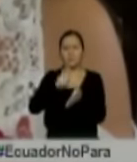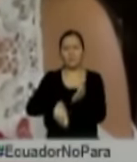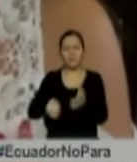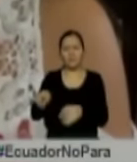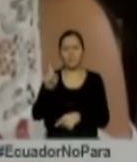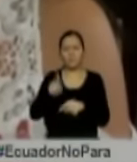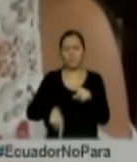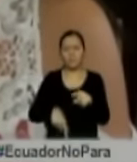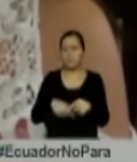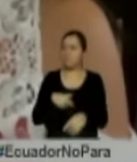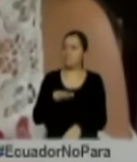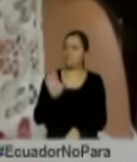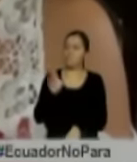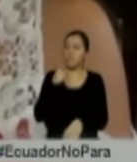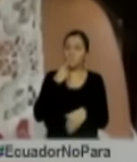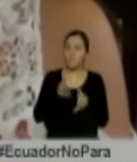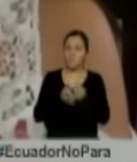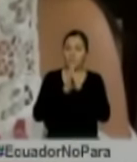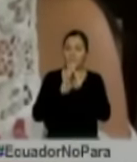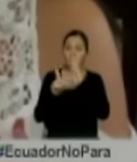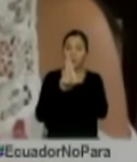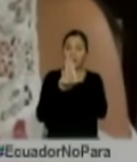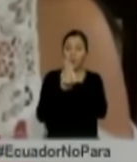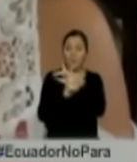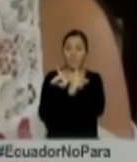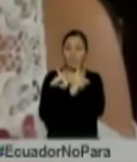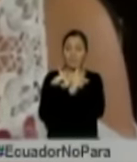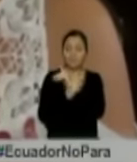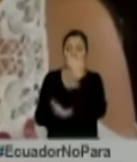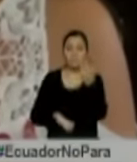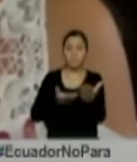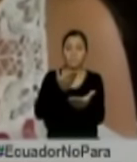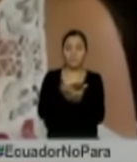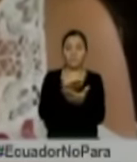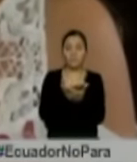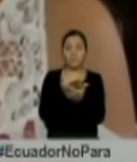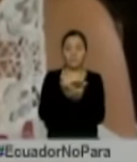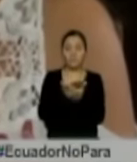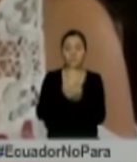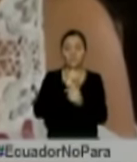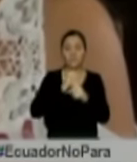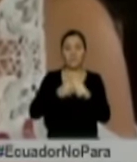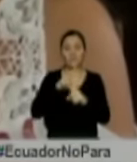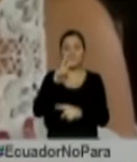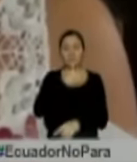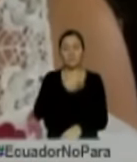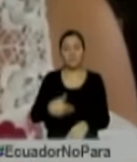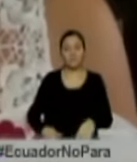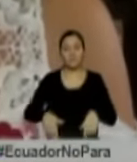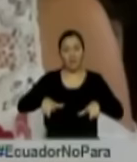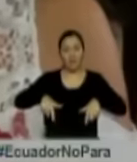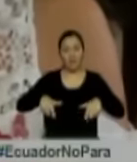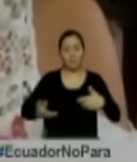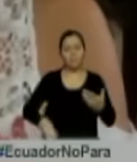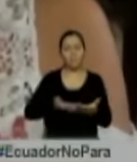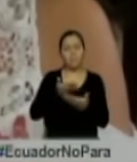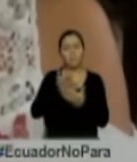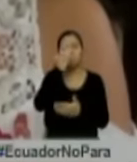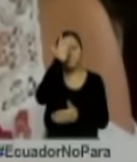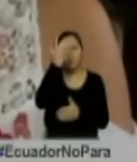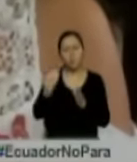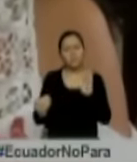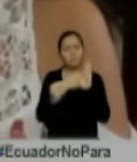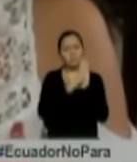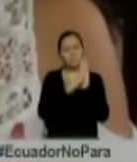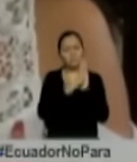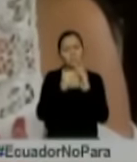empresas. Ellos solicitaban que en la Ley de Discapacidades, que fue una propuesta del señor ex vicepresidente Lenín Moreno, decían, ¿por qué no